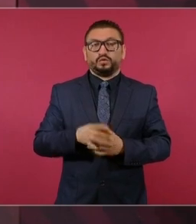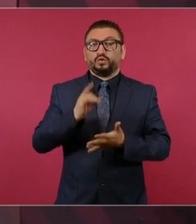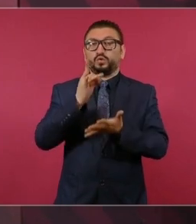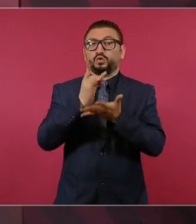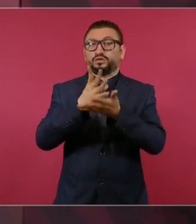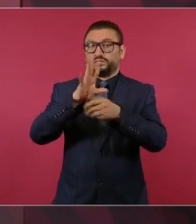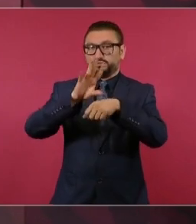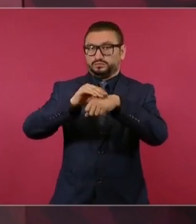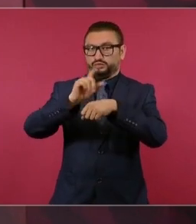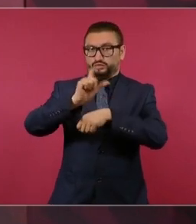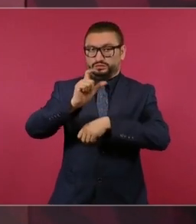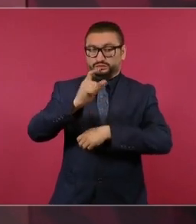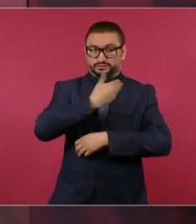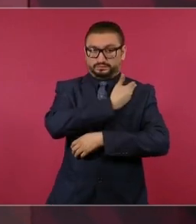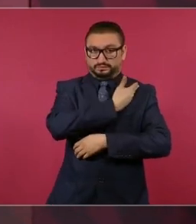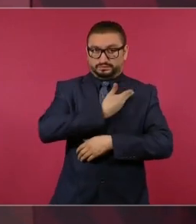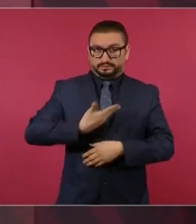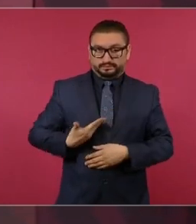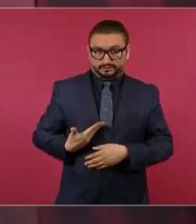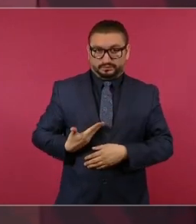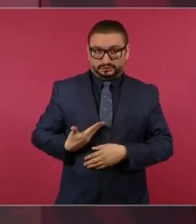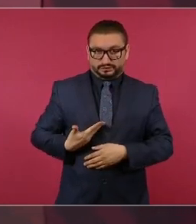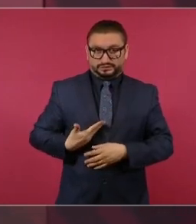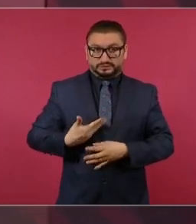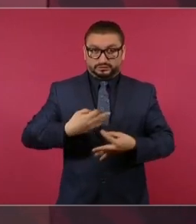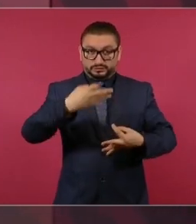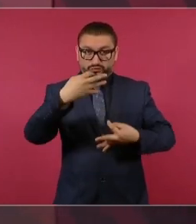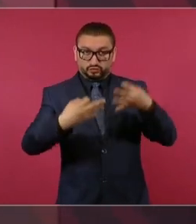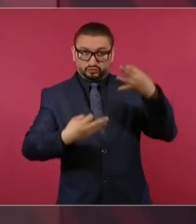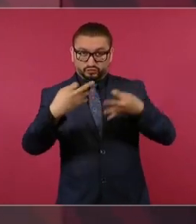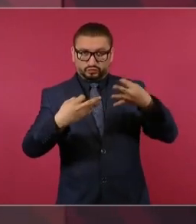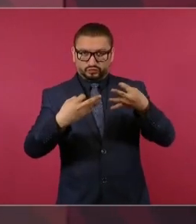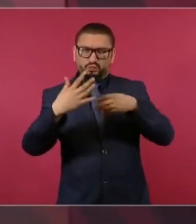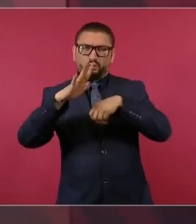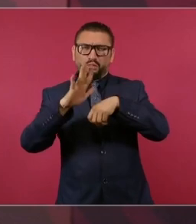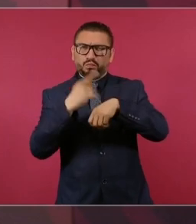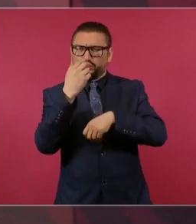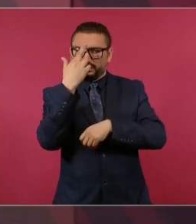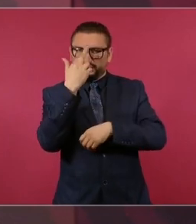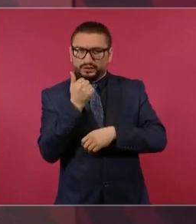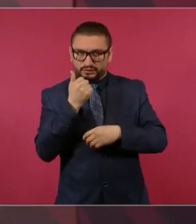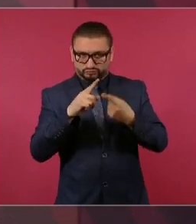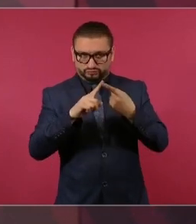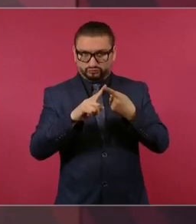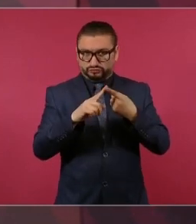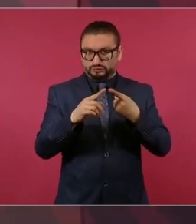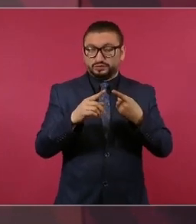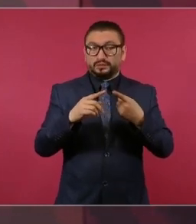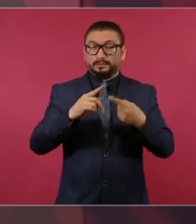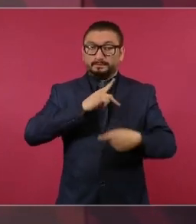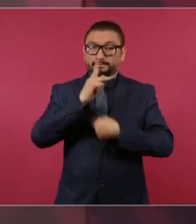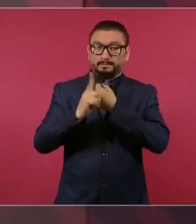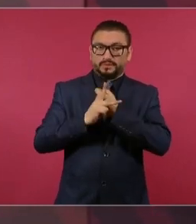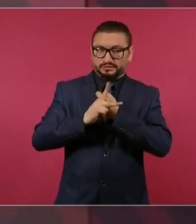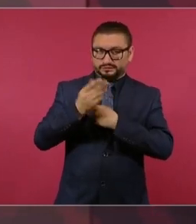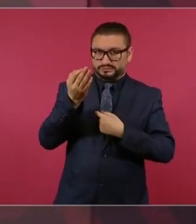permitía que el presidente fuese juzgado por traición a la patria